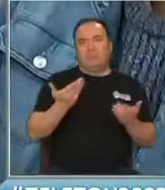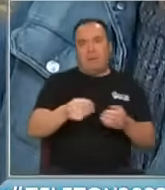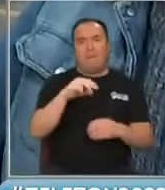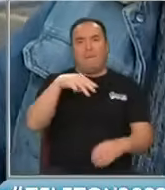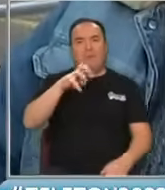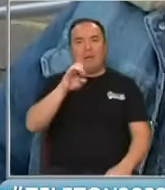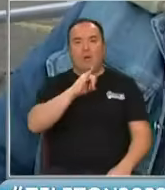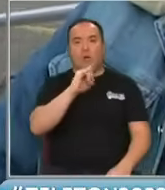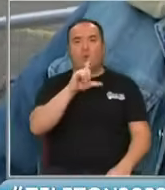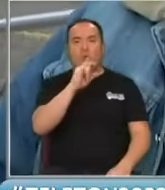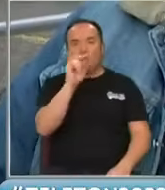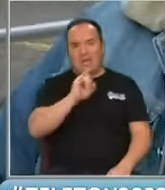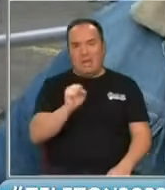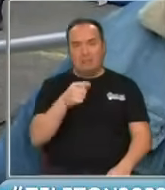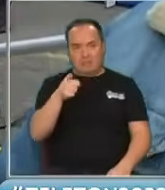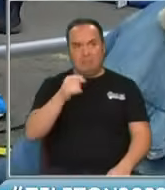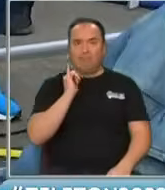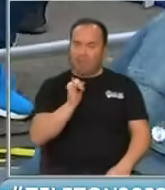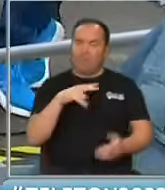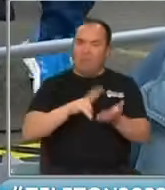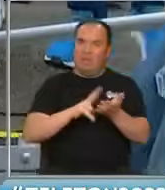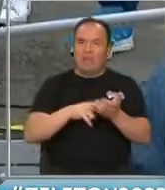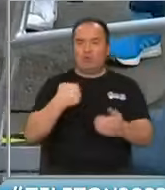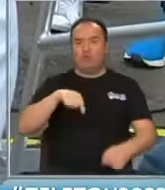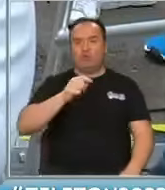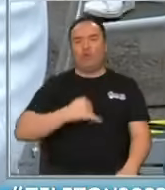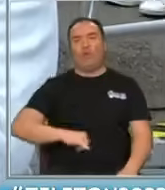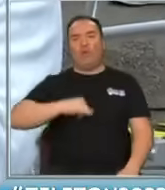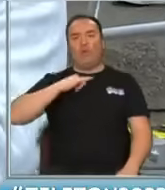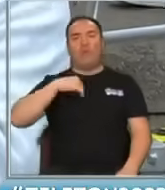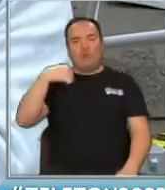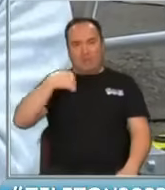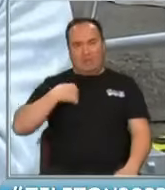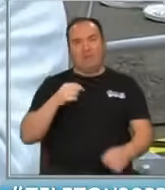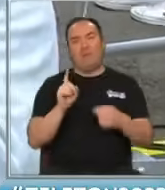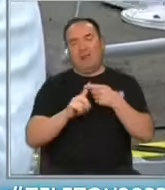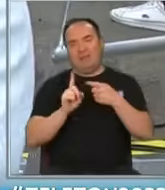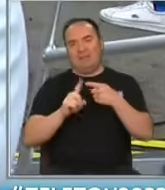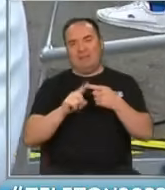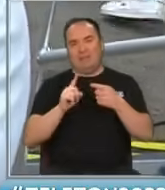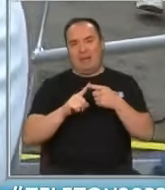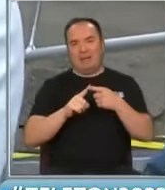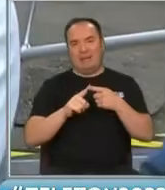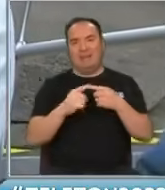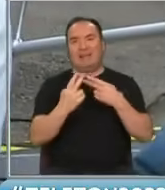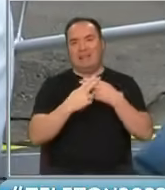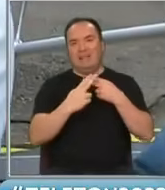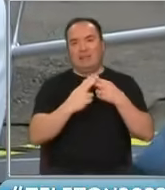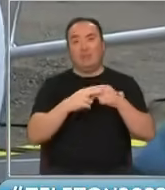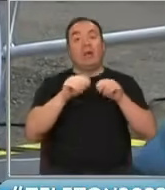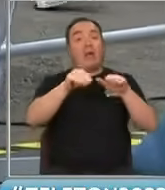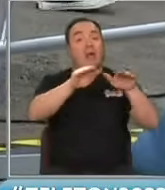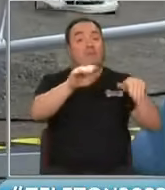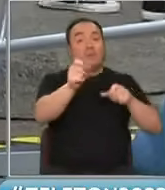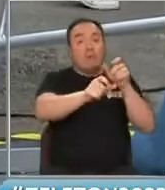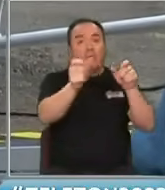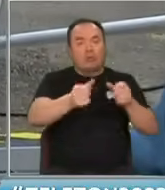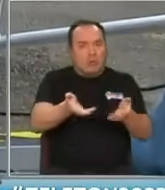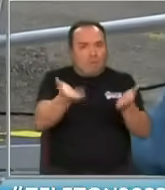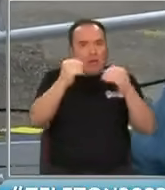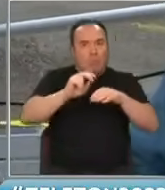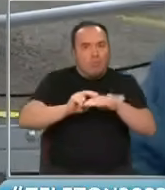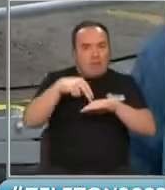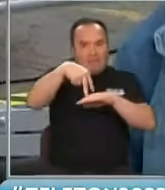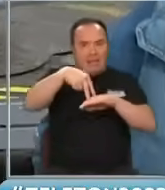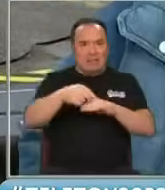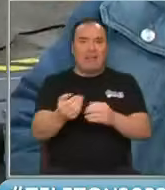nada, un orgullo a nosotros como pescadores que la desayunatón fuera aquí en Caleta Portales. Llamamos a la gente que se levante, que venga acá a